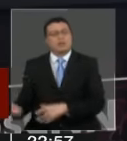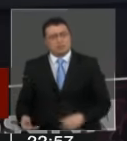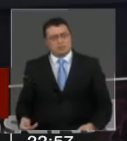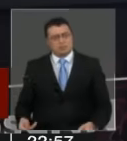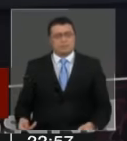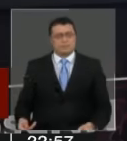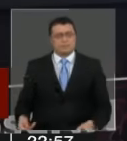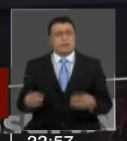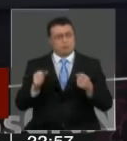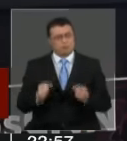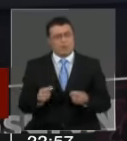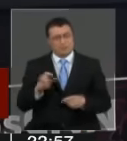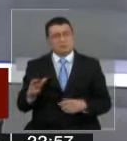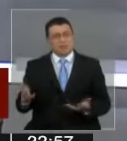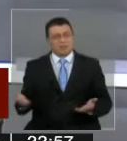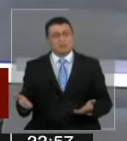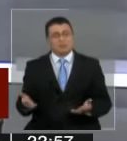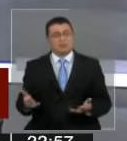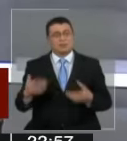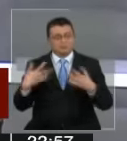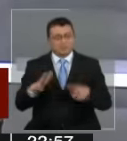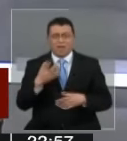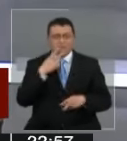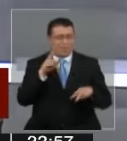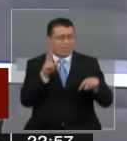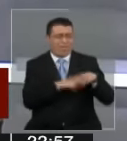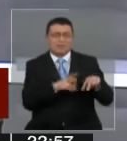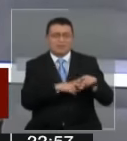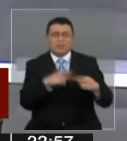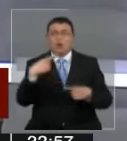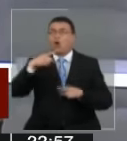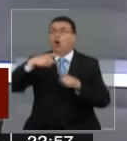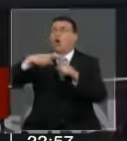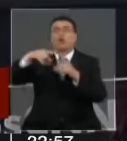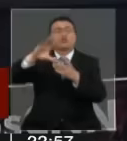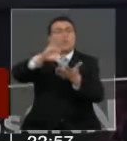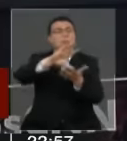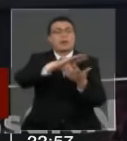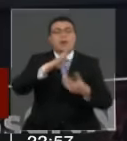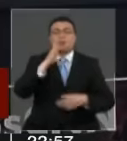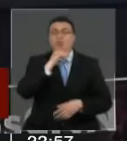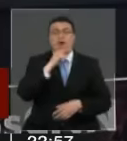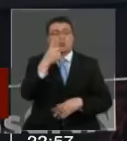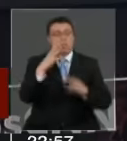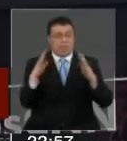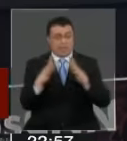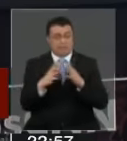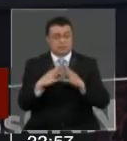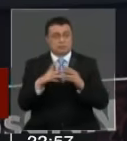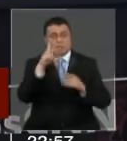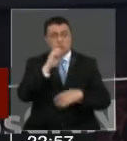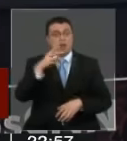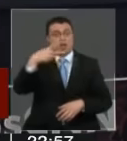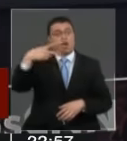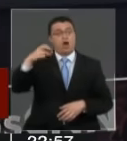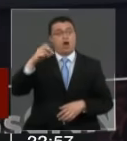sentido? José Ramón, si esto es obsoleto, no hay otro país donde exista un ejército que se maneja como un